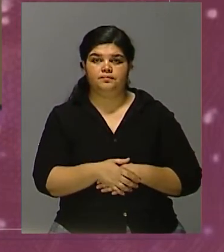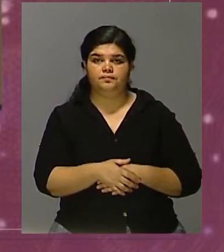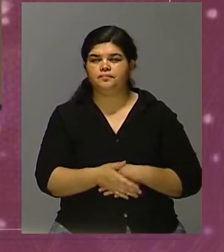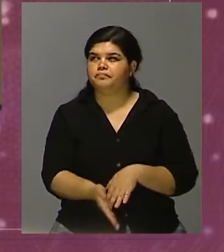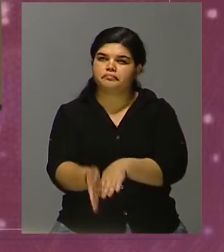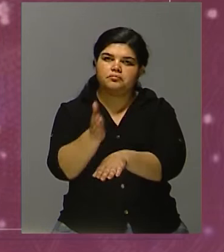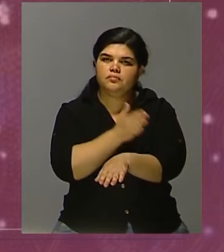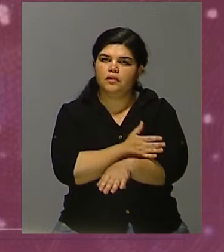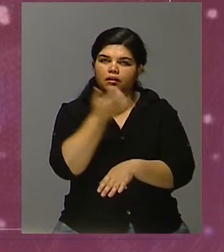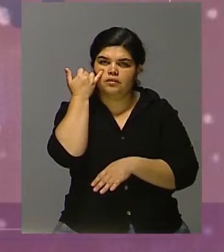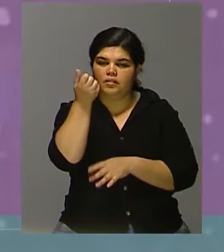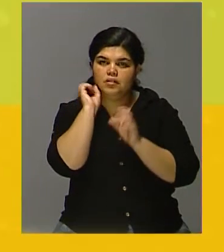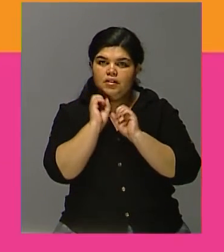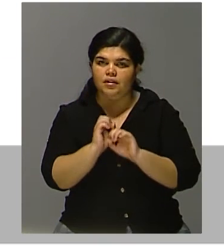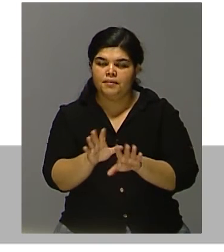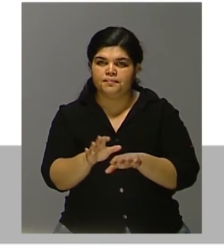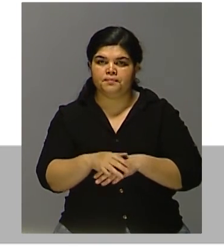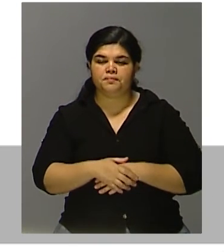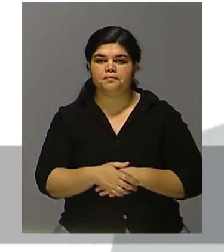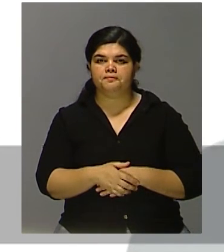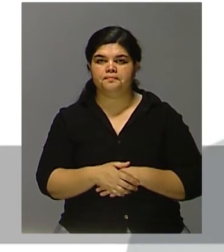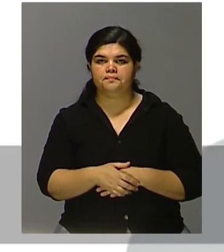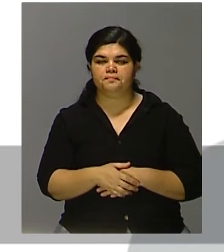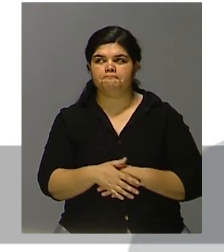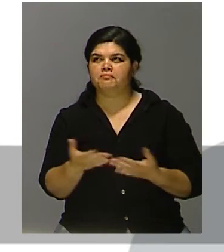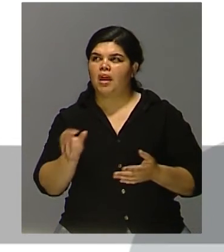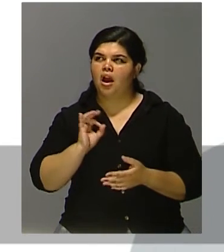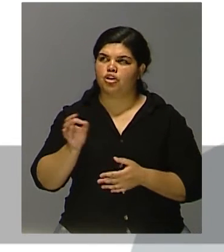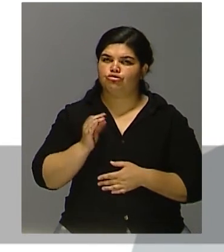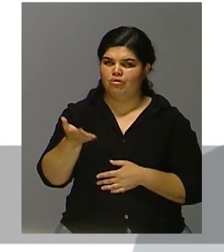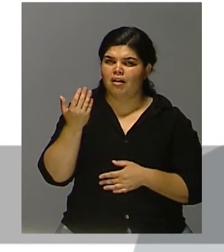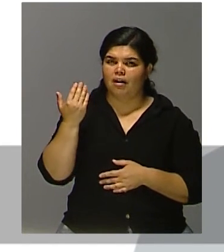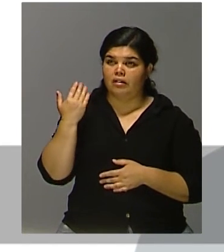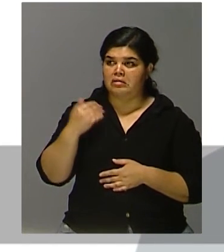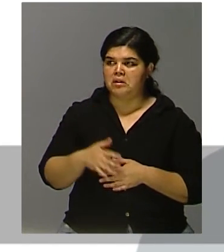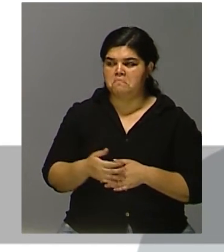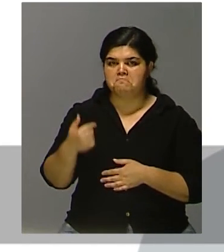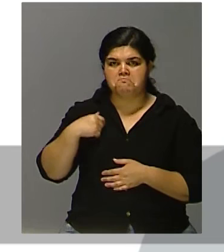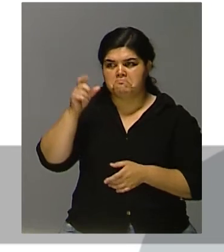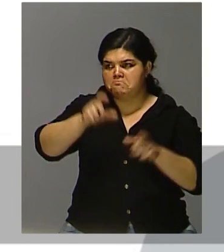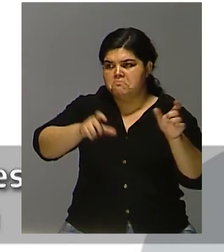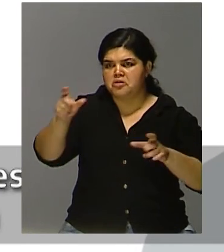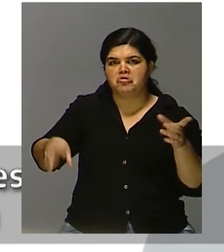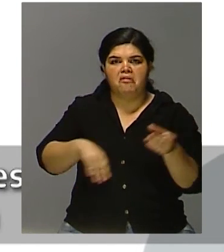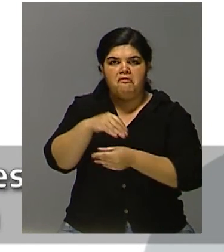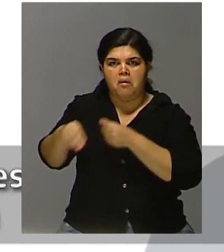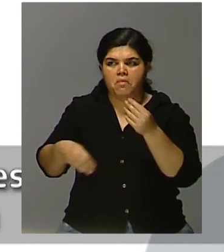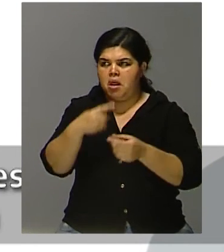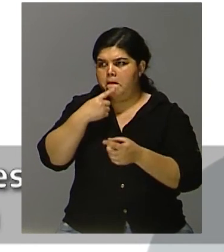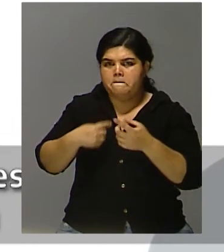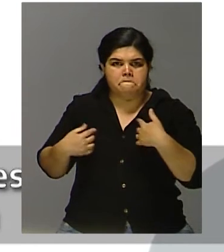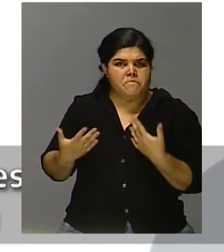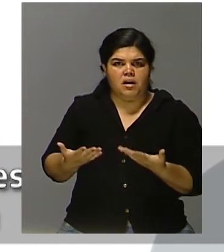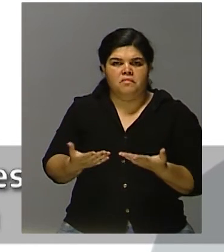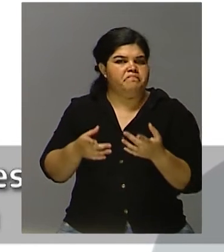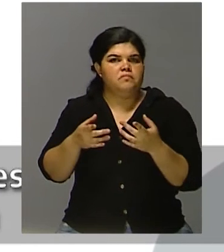empezaba, cuando estaba hace algunos años sobre esto, ninguno de mis conocidos, ninguno de mis familiares estaba o tenía lo que se